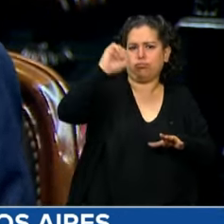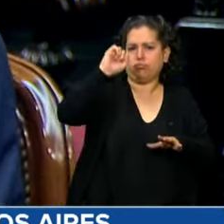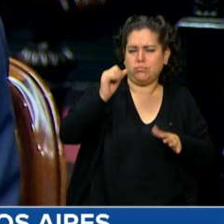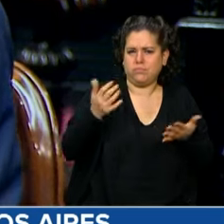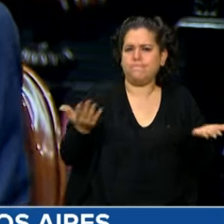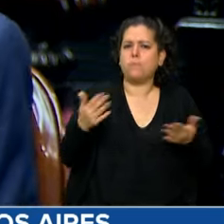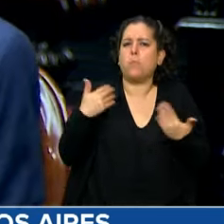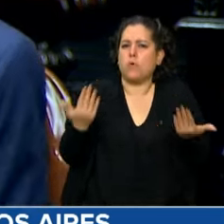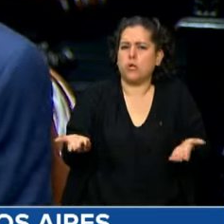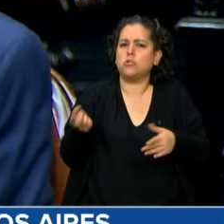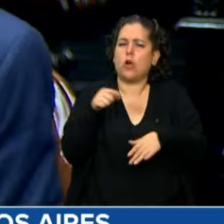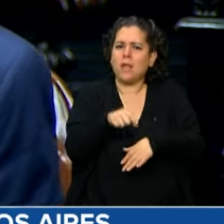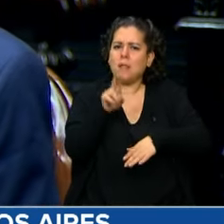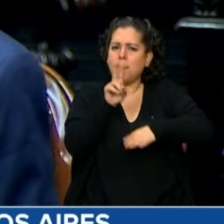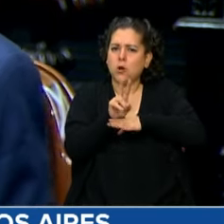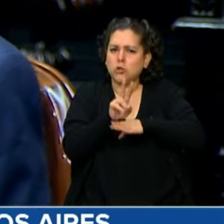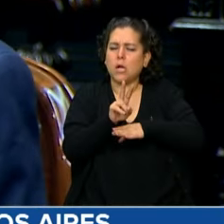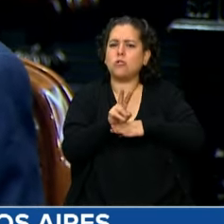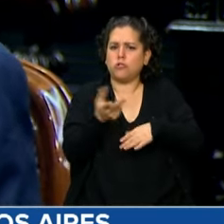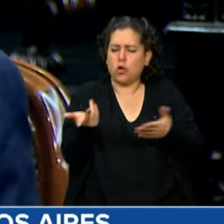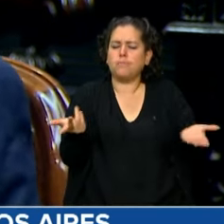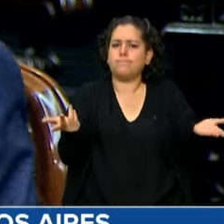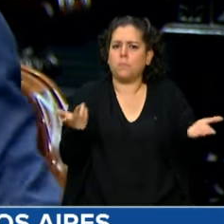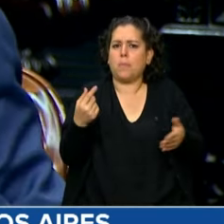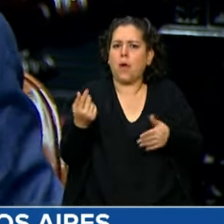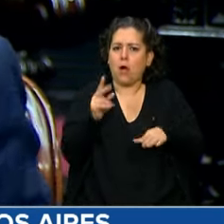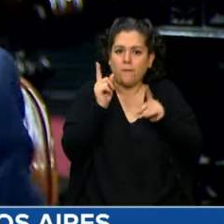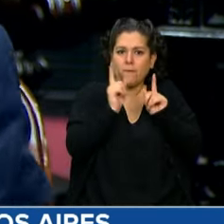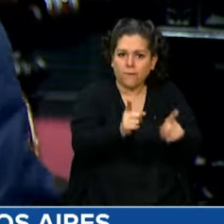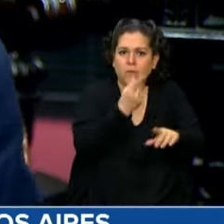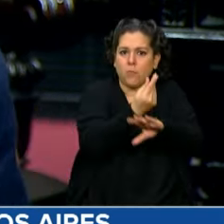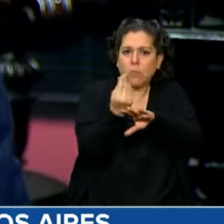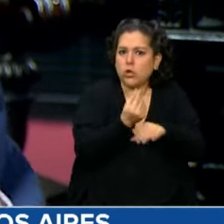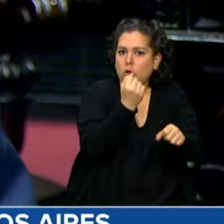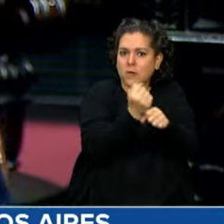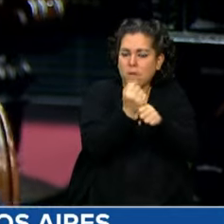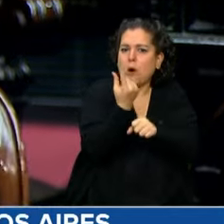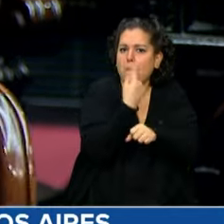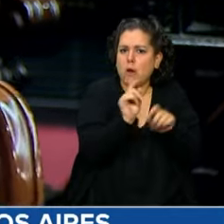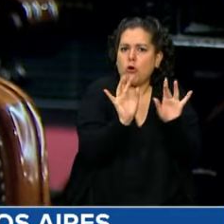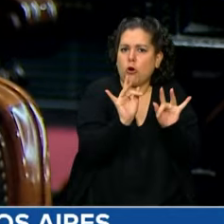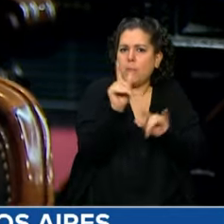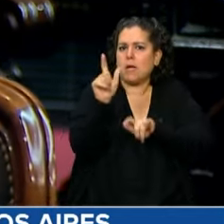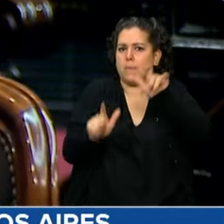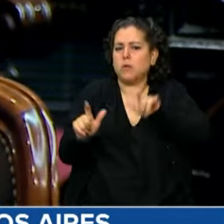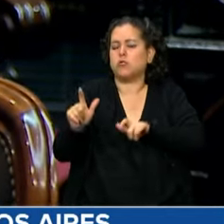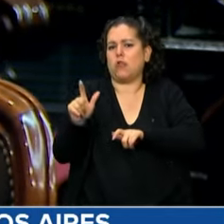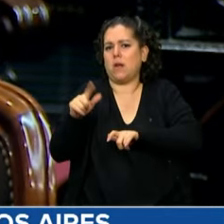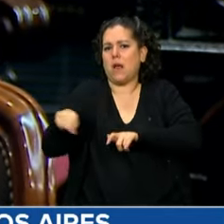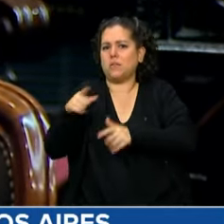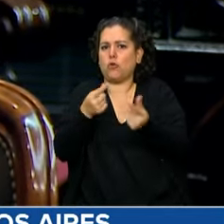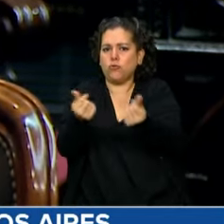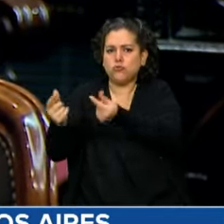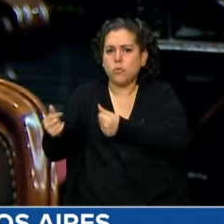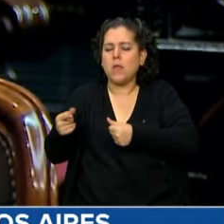protección consolidará algunos pocos puestos de trabajo pero le complican la vida a todos los consumidores argentinos